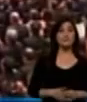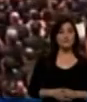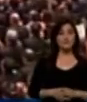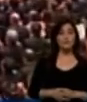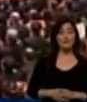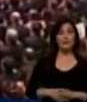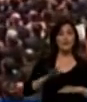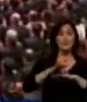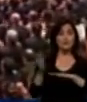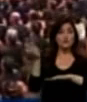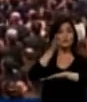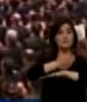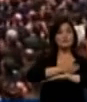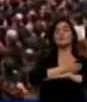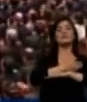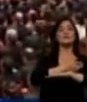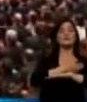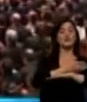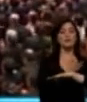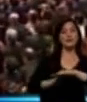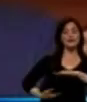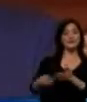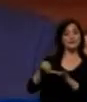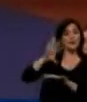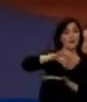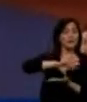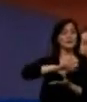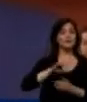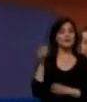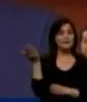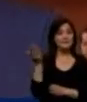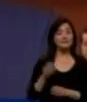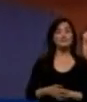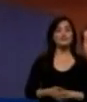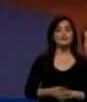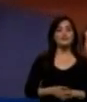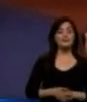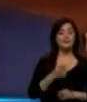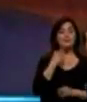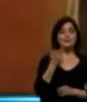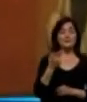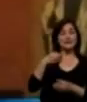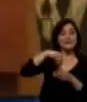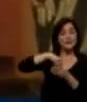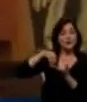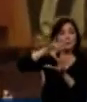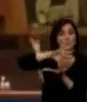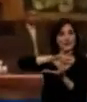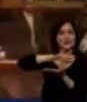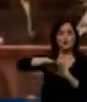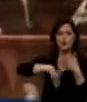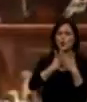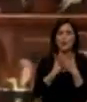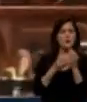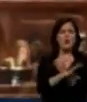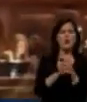Y más temprano, en una intervención conciliadora, el presidente de la Asamblea Nacional, José Serrano, aseguró que desde el legislativo se trabajará por hacer cumplir lo